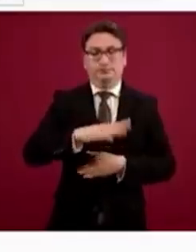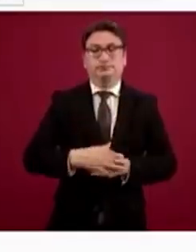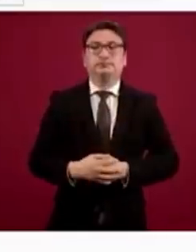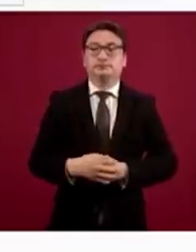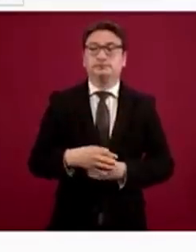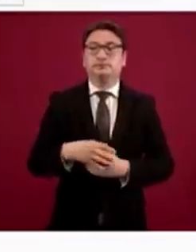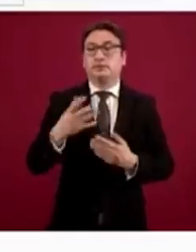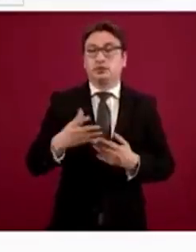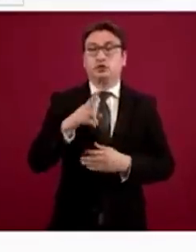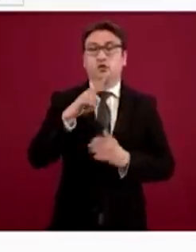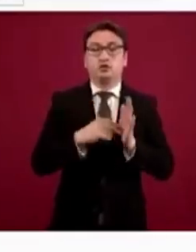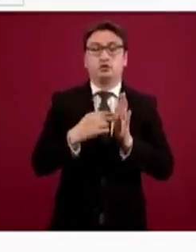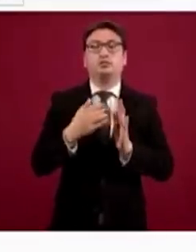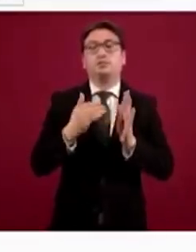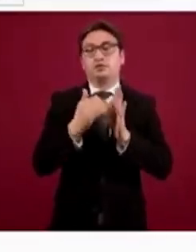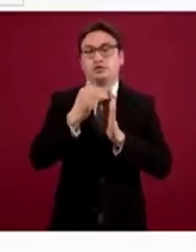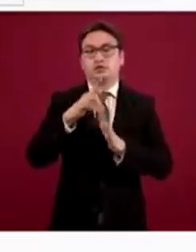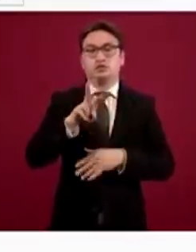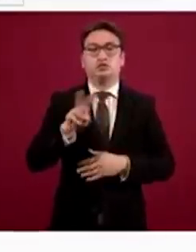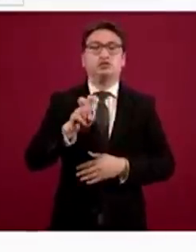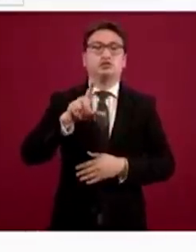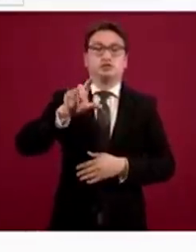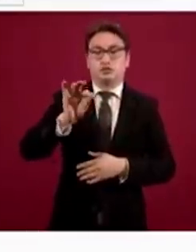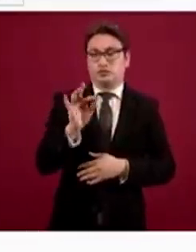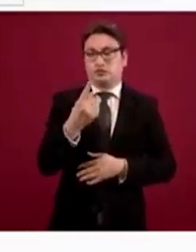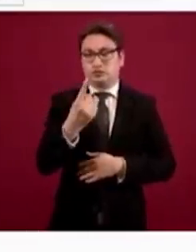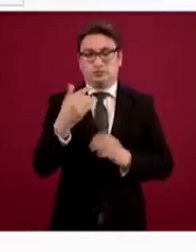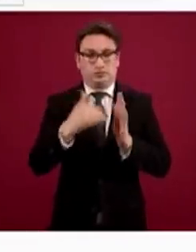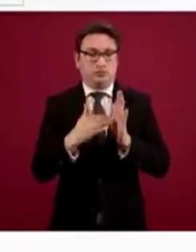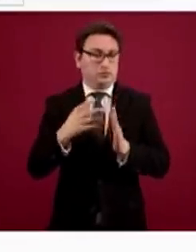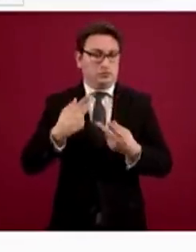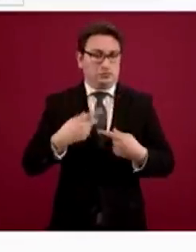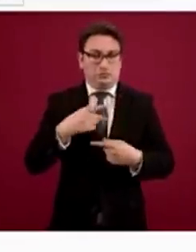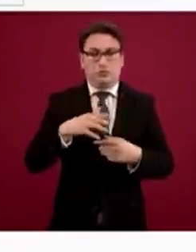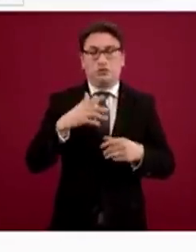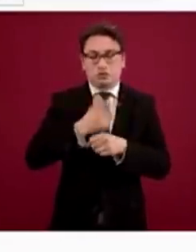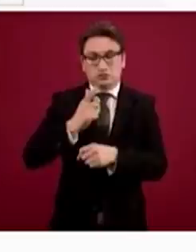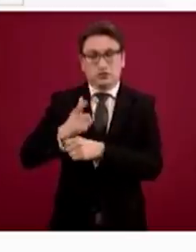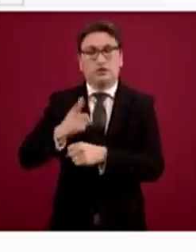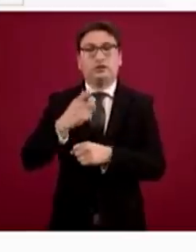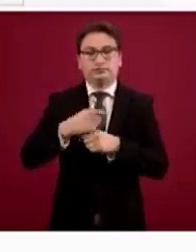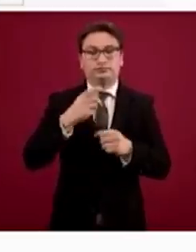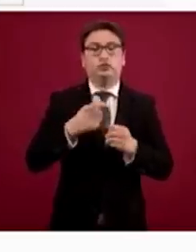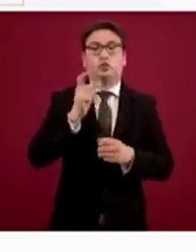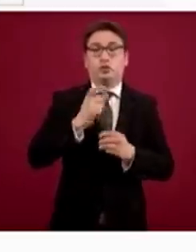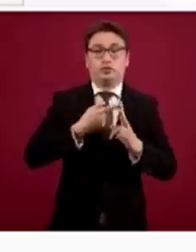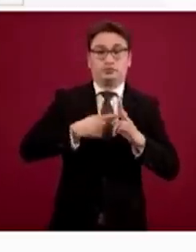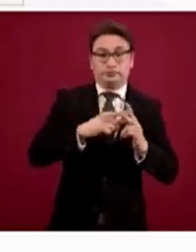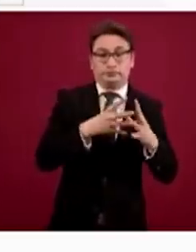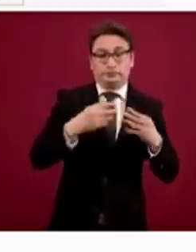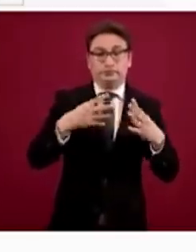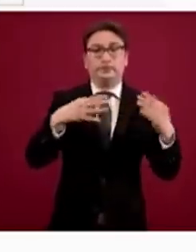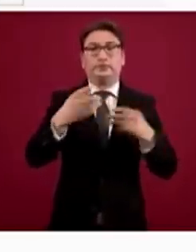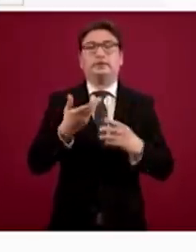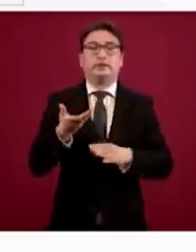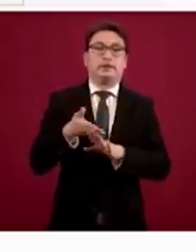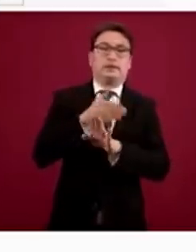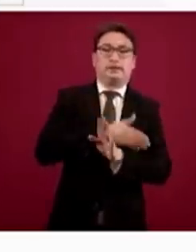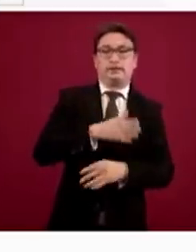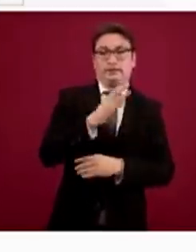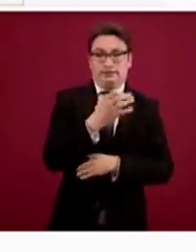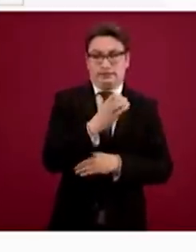más de 2 millones 241 mil casos se han acumulado desde el inicio de la epidemia en los primeros días de enero y